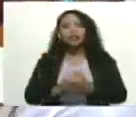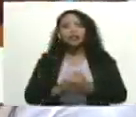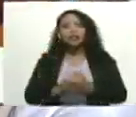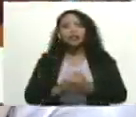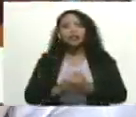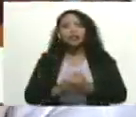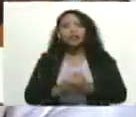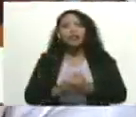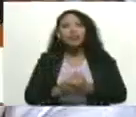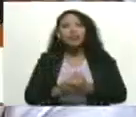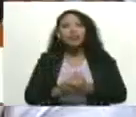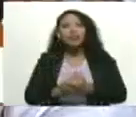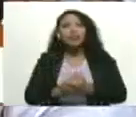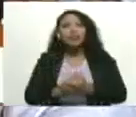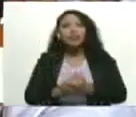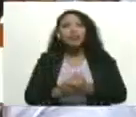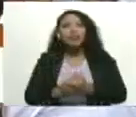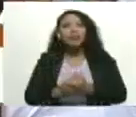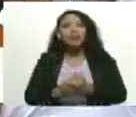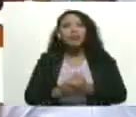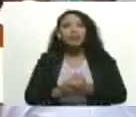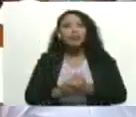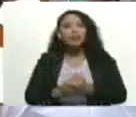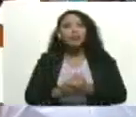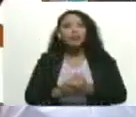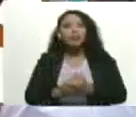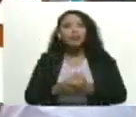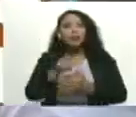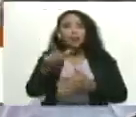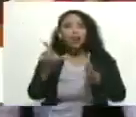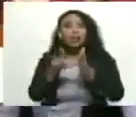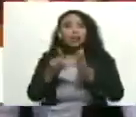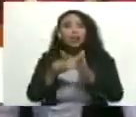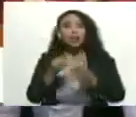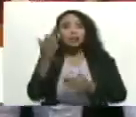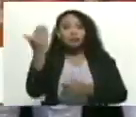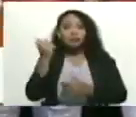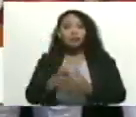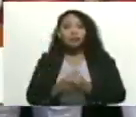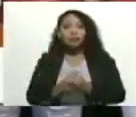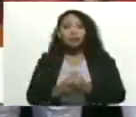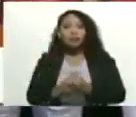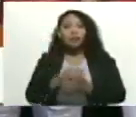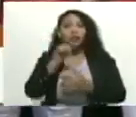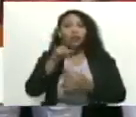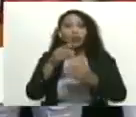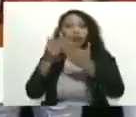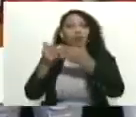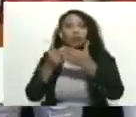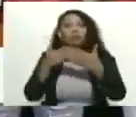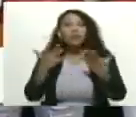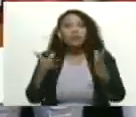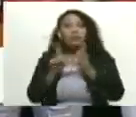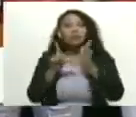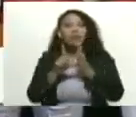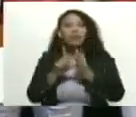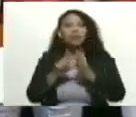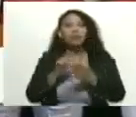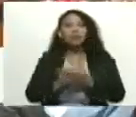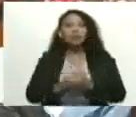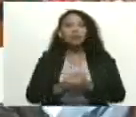Ahorita vamos allá. Para tu liceo. ¿Qué liceo estudias tú? ¡Ey! ¿Qué liceo estudias? ¡Jesús!